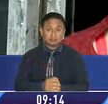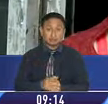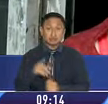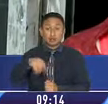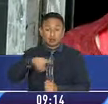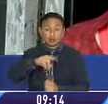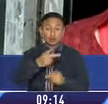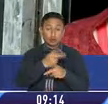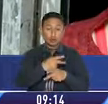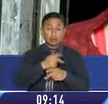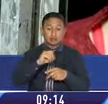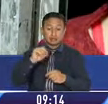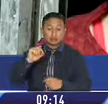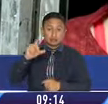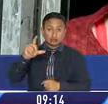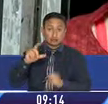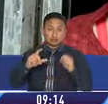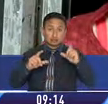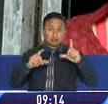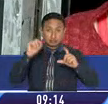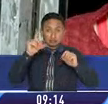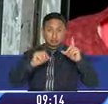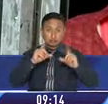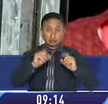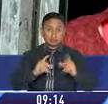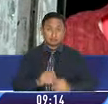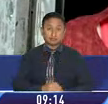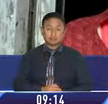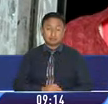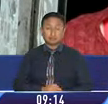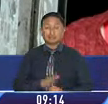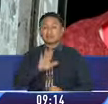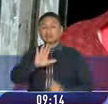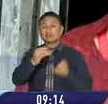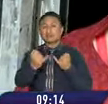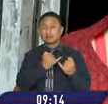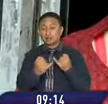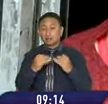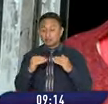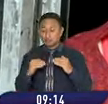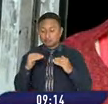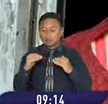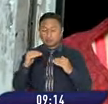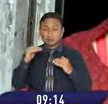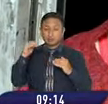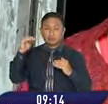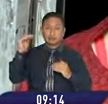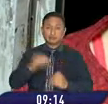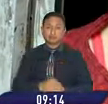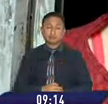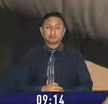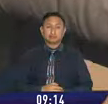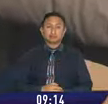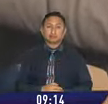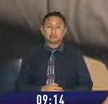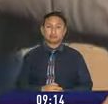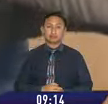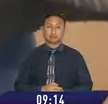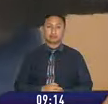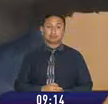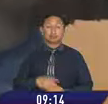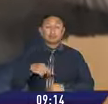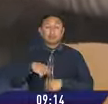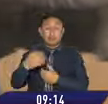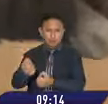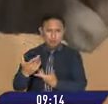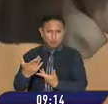hay algunos productos incluso que ya poquito de 5 centavitos mejor han incrementado. Este informe